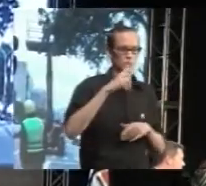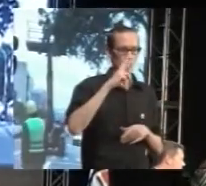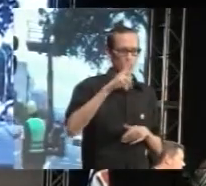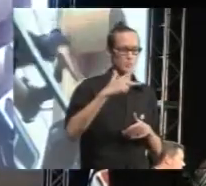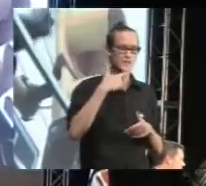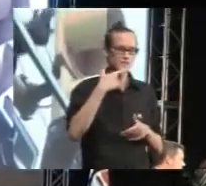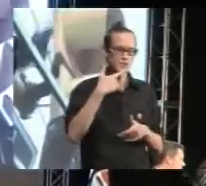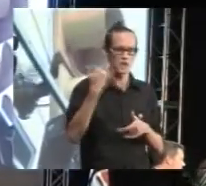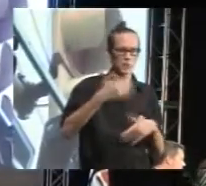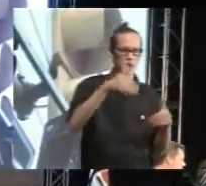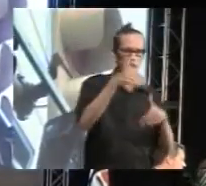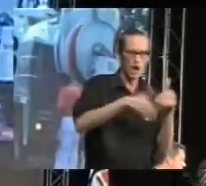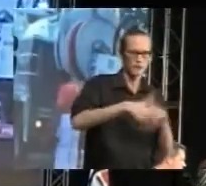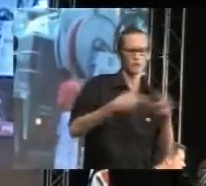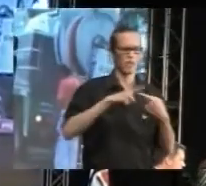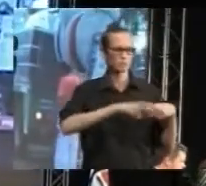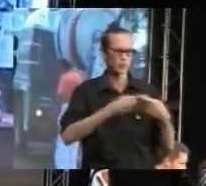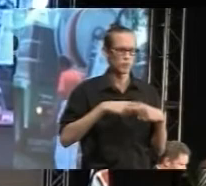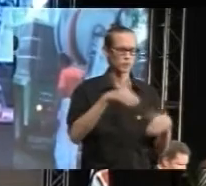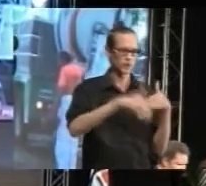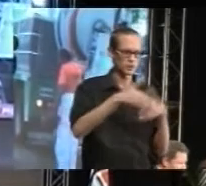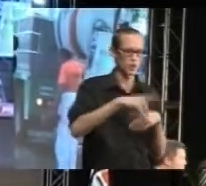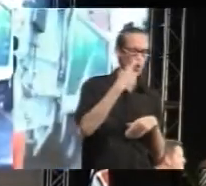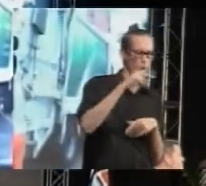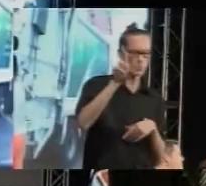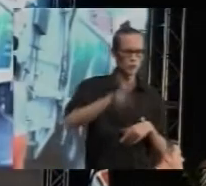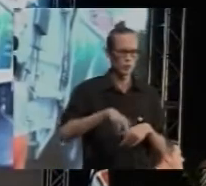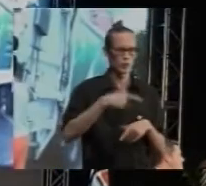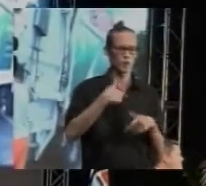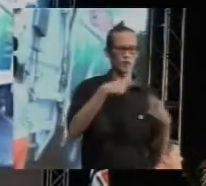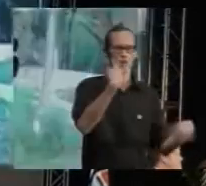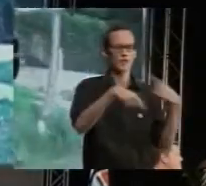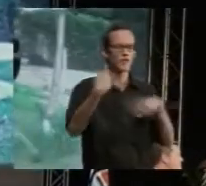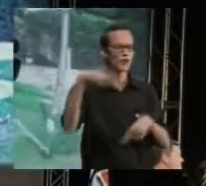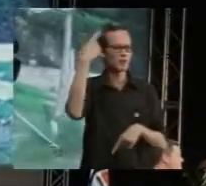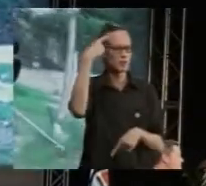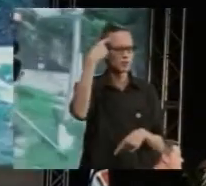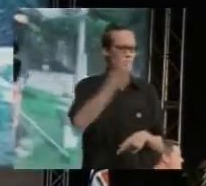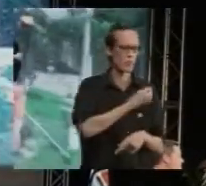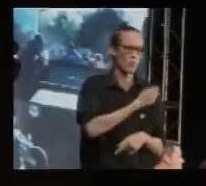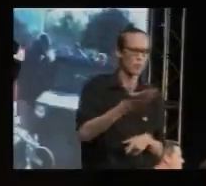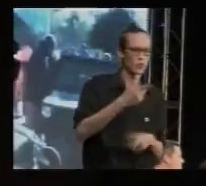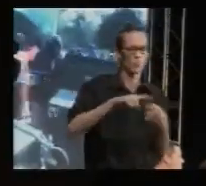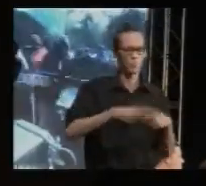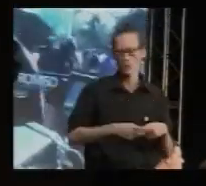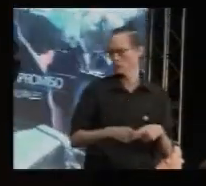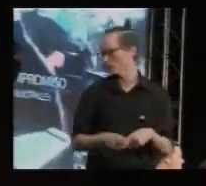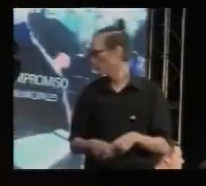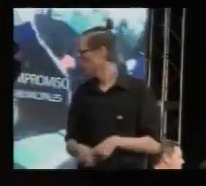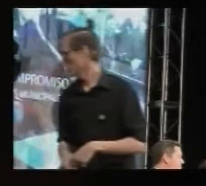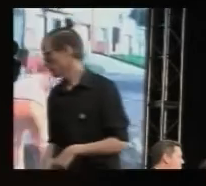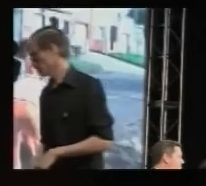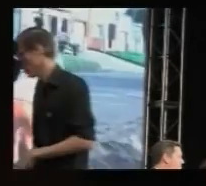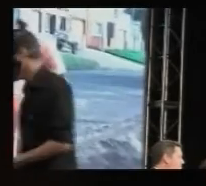hubo elecciones, hubo una disputa electoral, hombres y mujeres de distinto pensamiento público y político